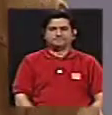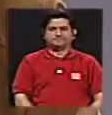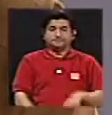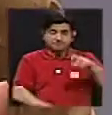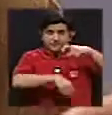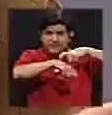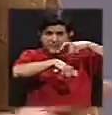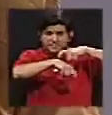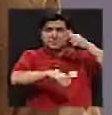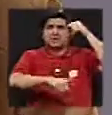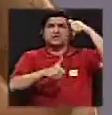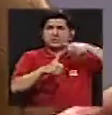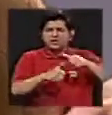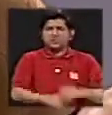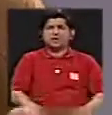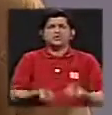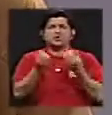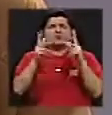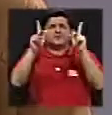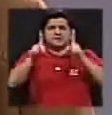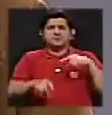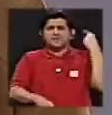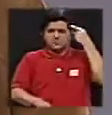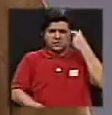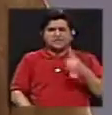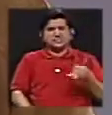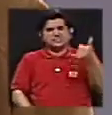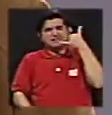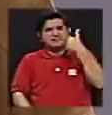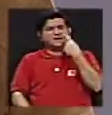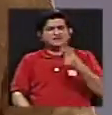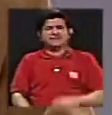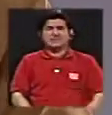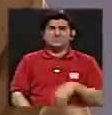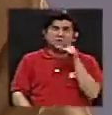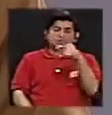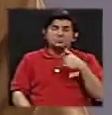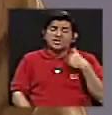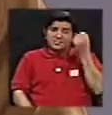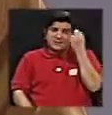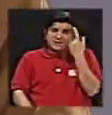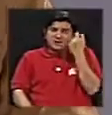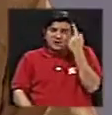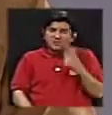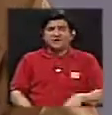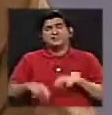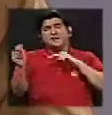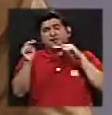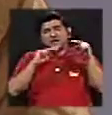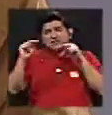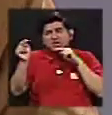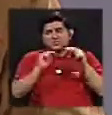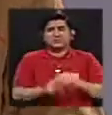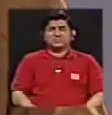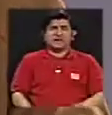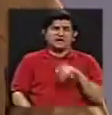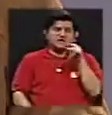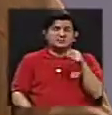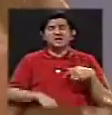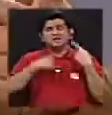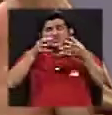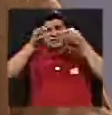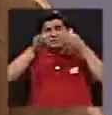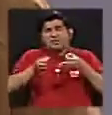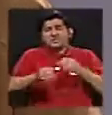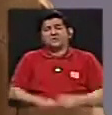ese momento, recuerdo que nos llamó mucha gente del gobierno y nos dijeron, pero mire, es que ustedes tienen que entender que hay que negociar, porque si esto lo vamos a los tribunales